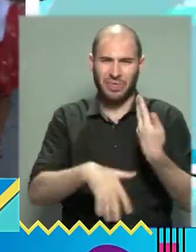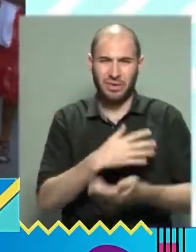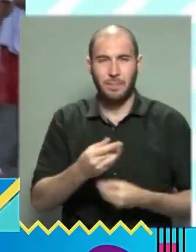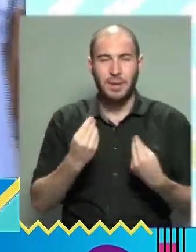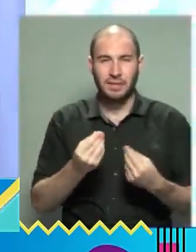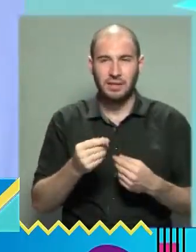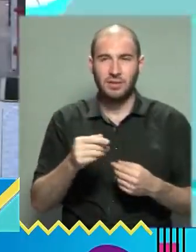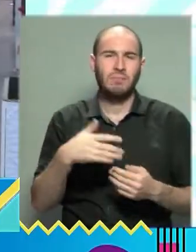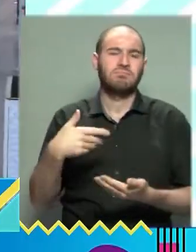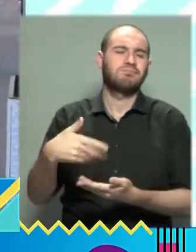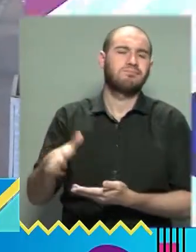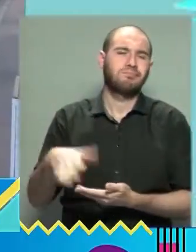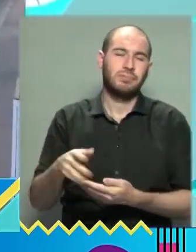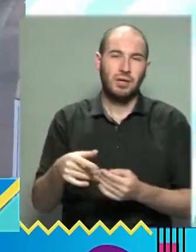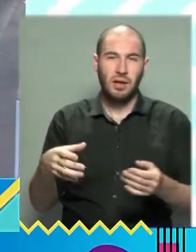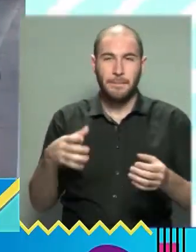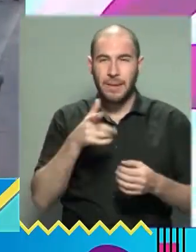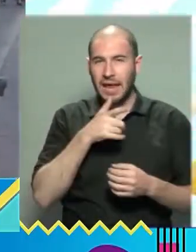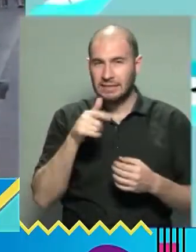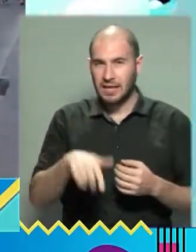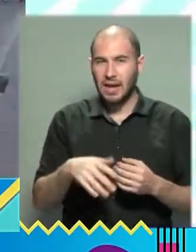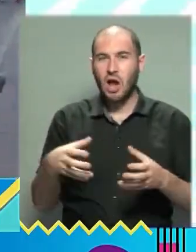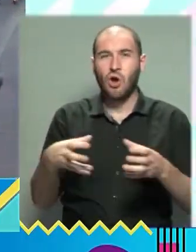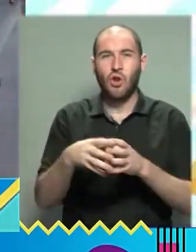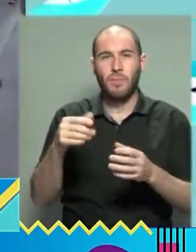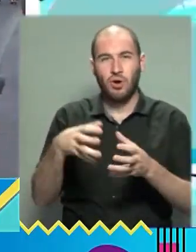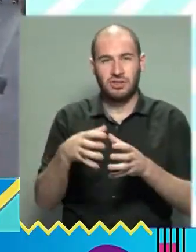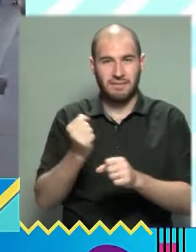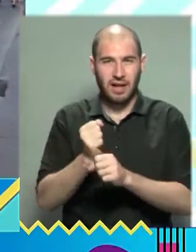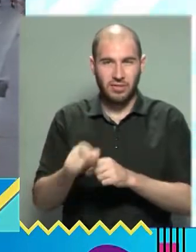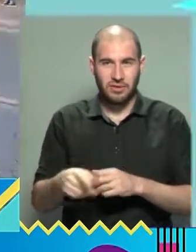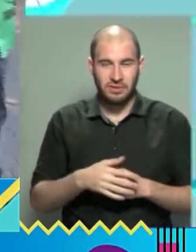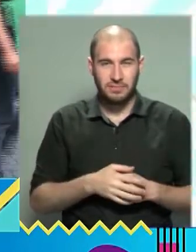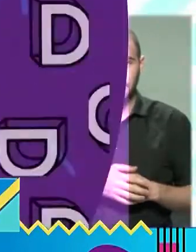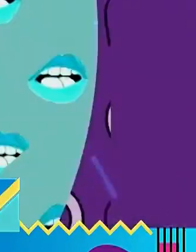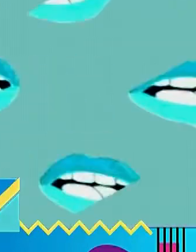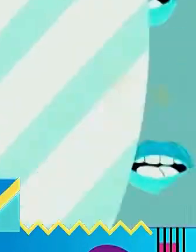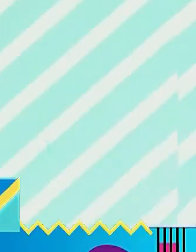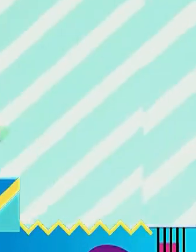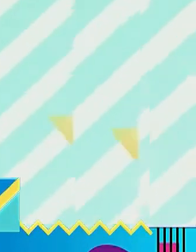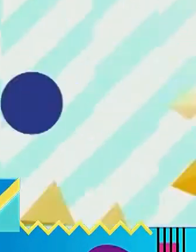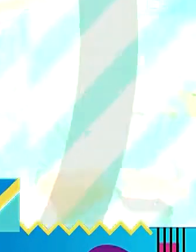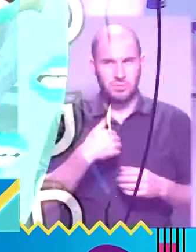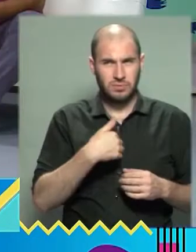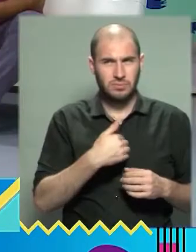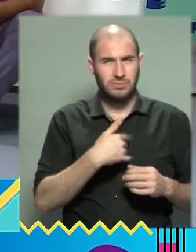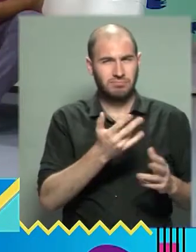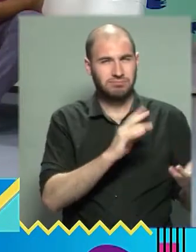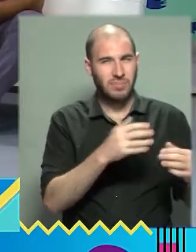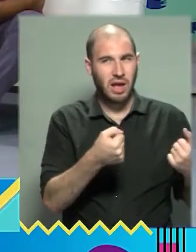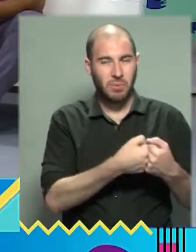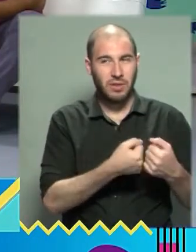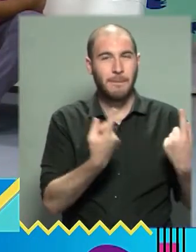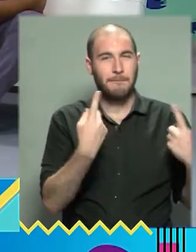qué? Para deslegitimar en un punto la organización de los trabajadores. Sí, yo en eso estoy más o menos de acuerdo, pero